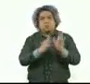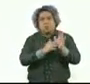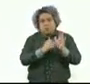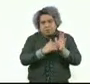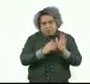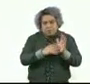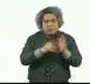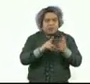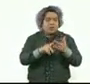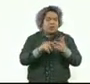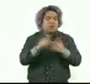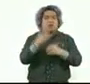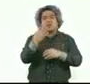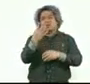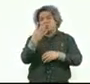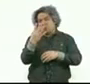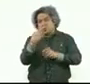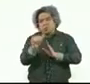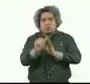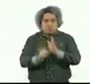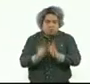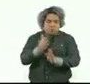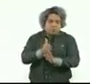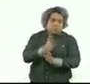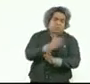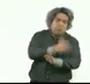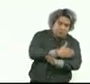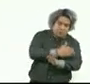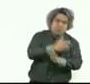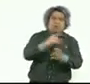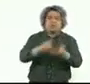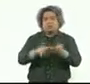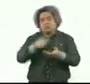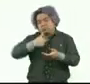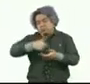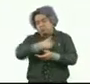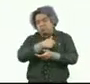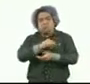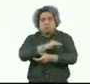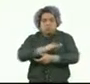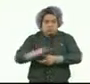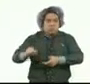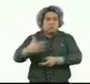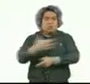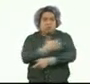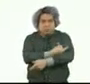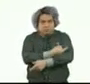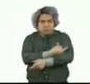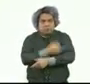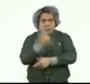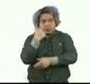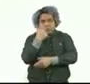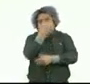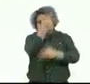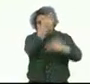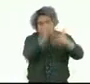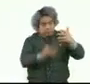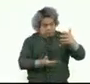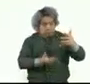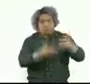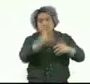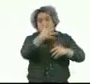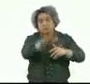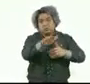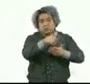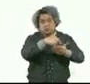tener por lo menos 4 meses desde que recibieron su esquema completo y los podemos vacunar. Siguiente, estas son las 10 sedes que estamos utilizando al